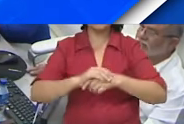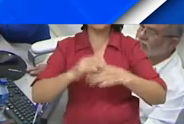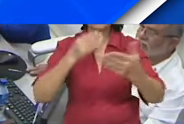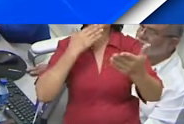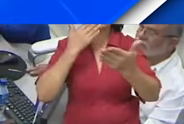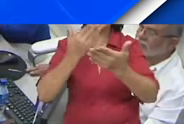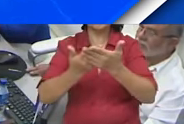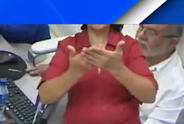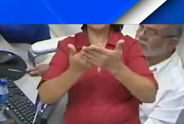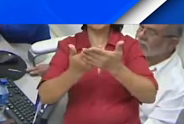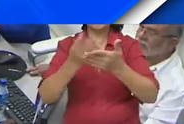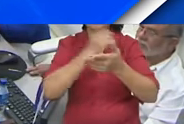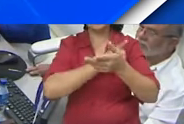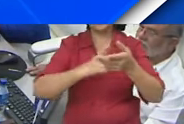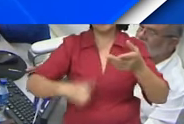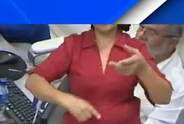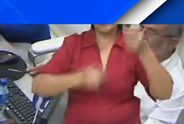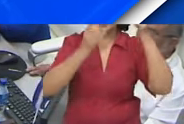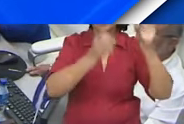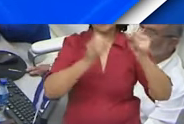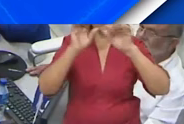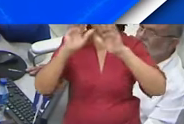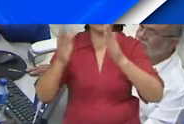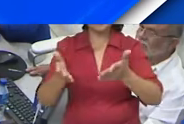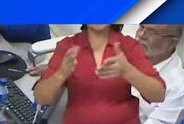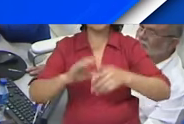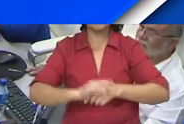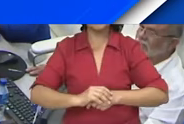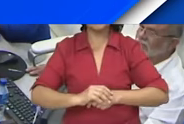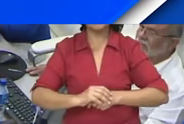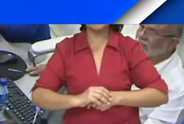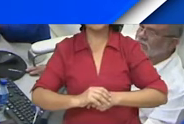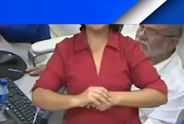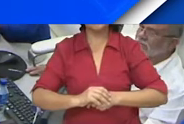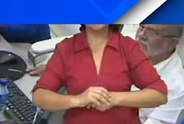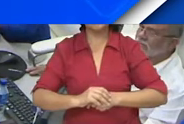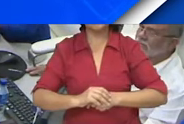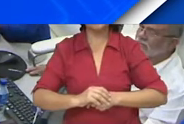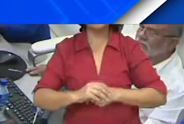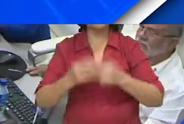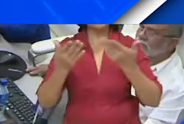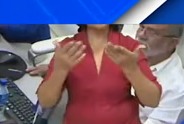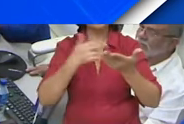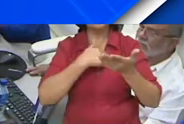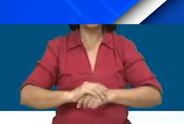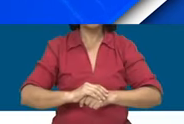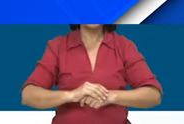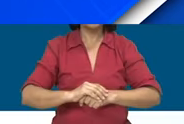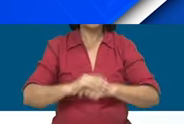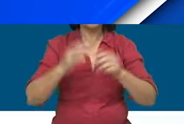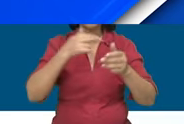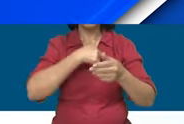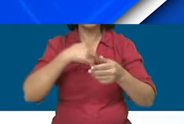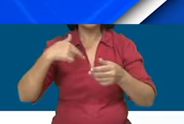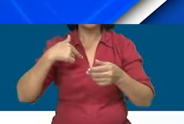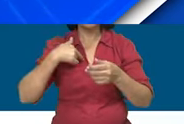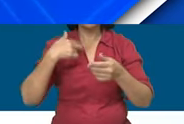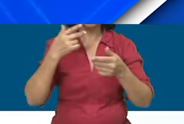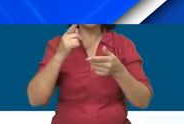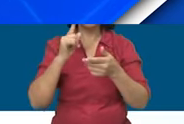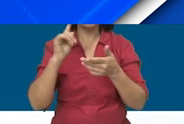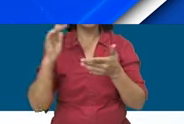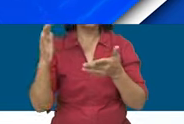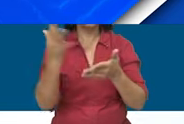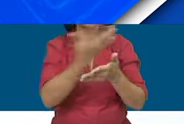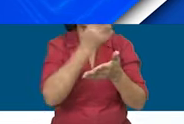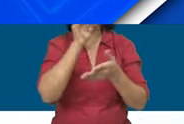cuatro ya fueron publicadas Así mismo se aprobaron cuatro decretos legislativos Se realizaron un